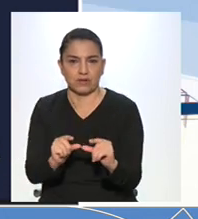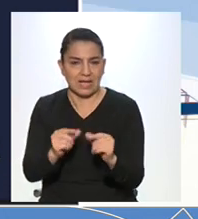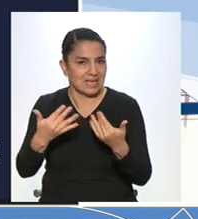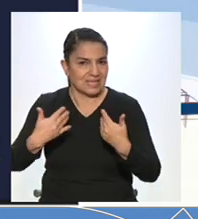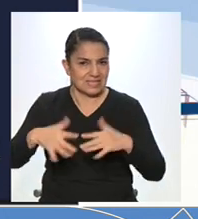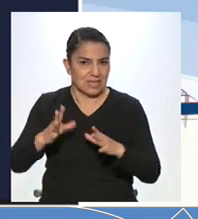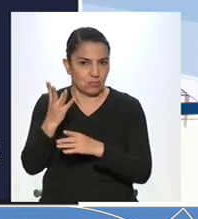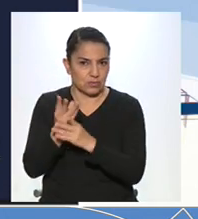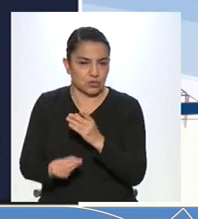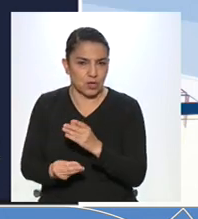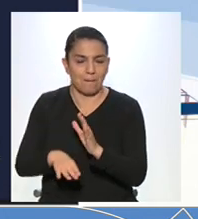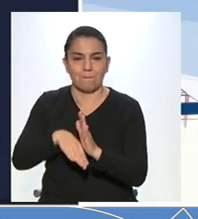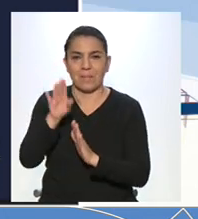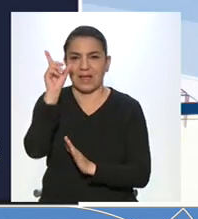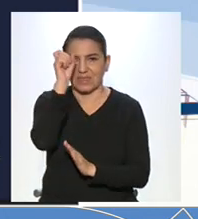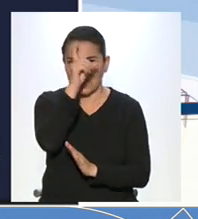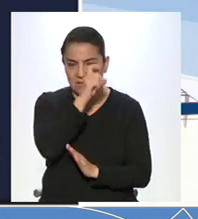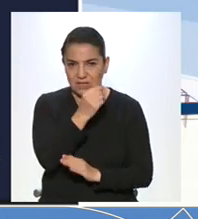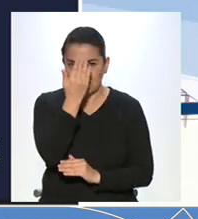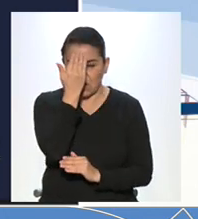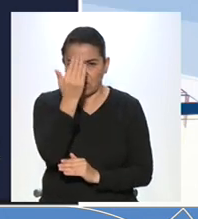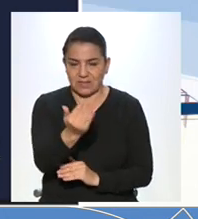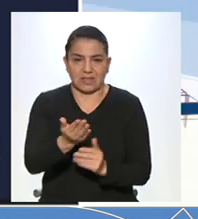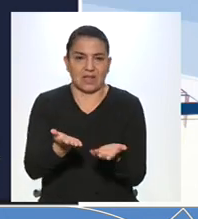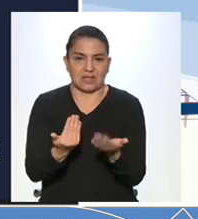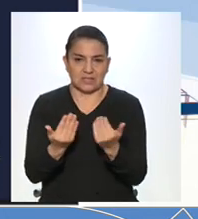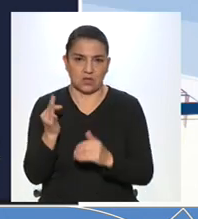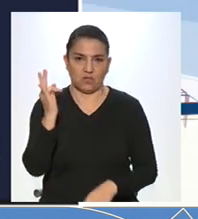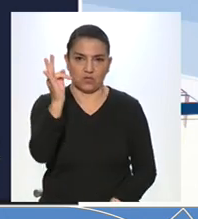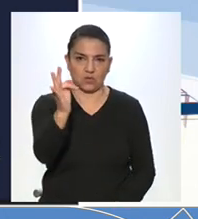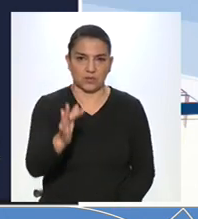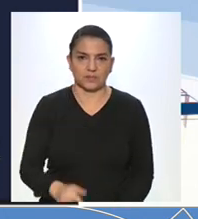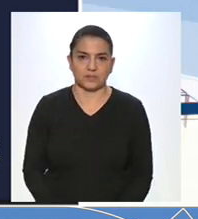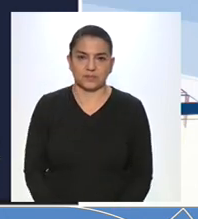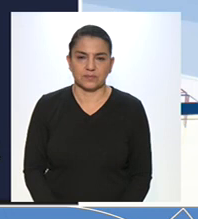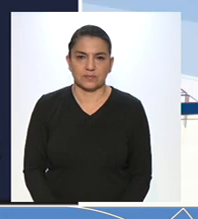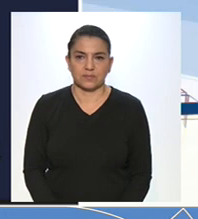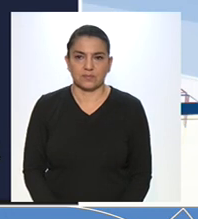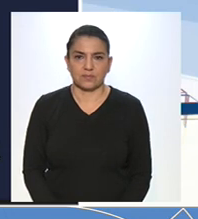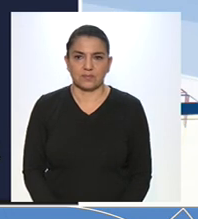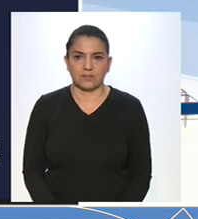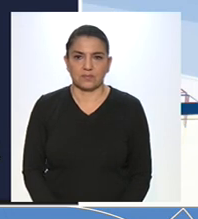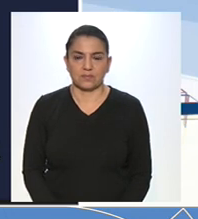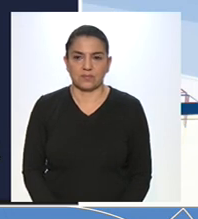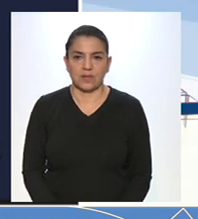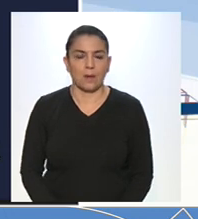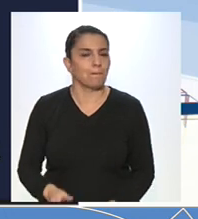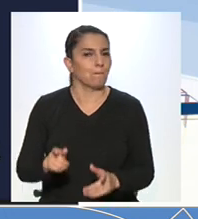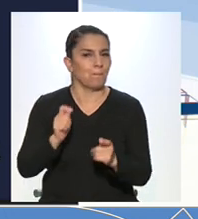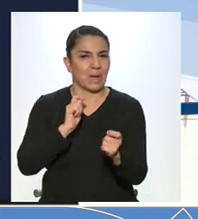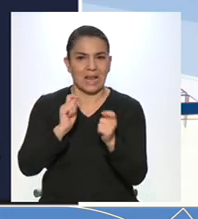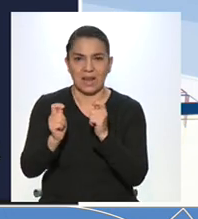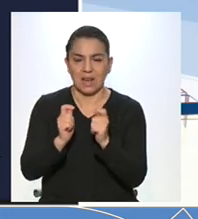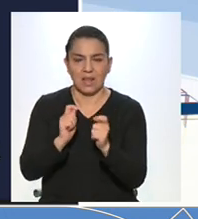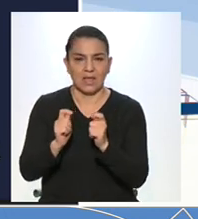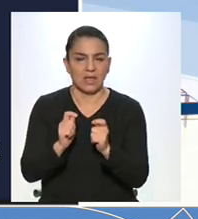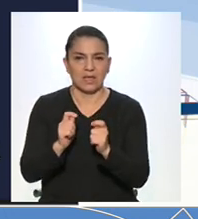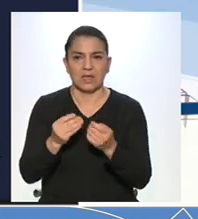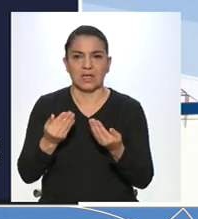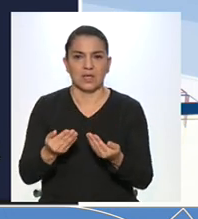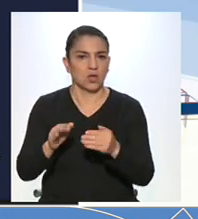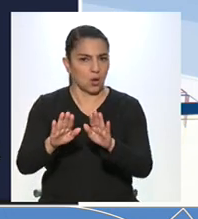pasó, más difícil se va a hacer enfrentar necesidades del futuro. La inercia es un enorme riesgo, así como los